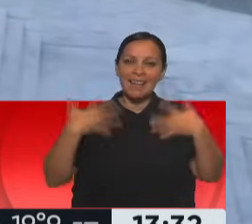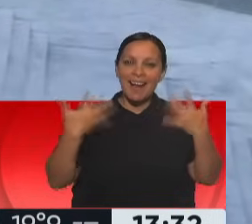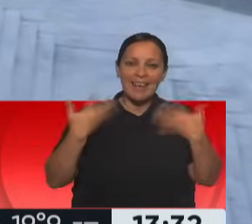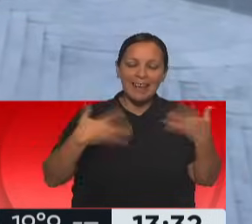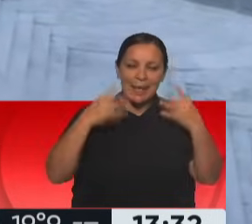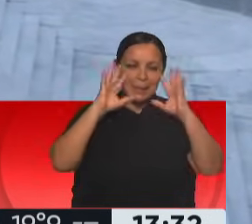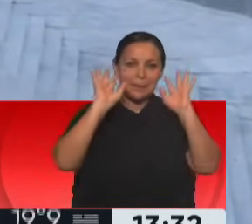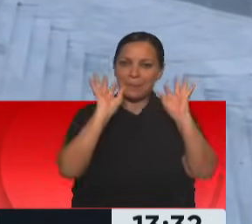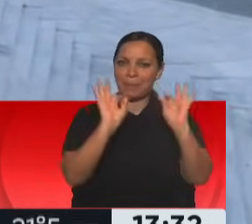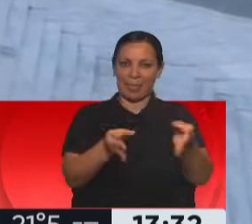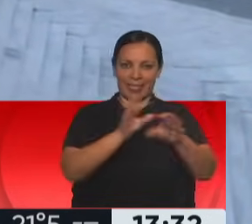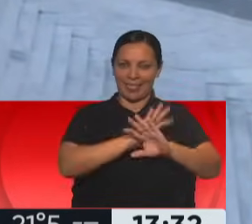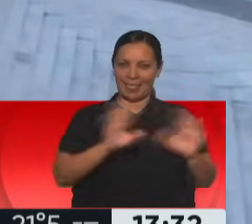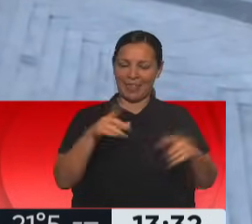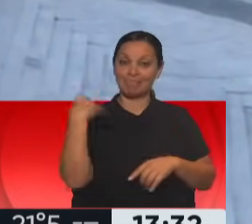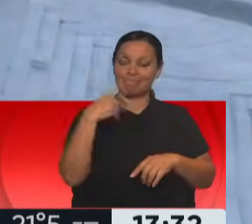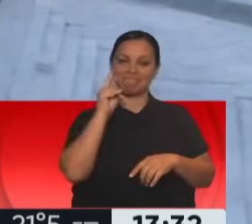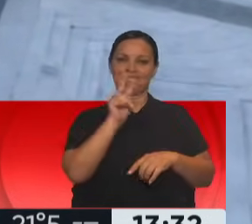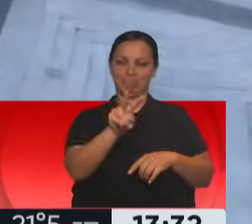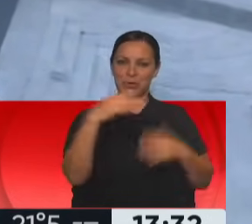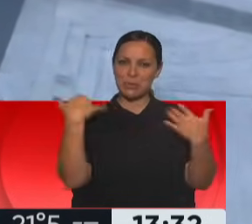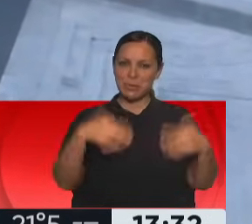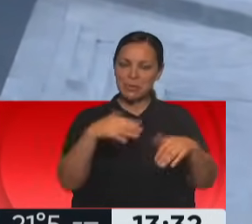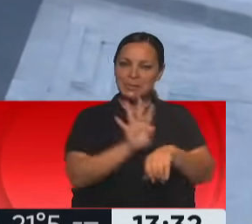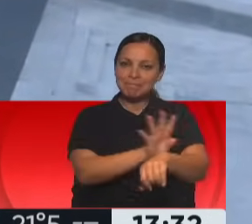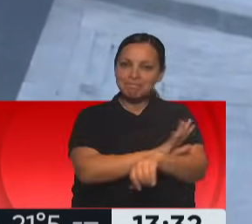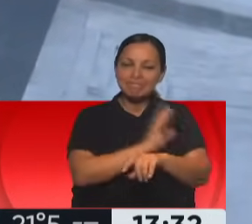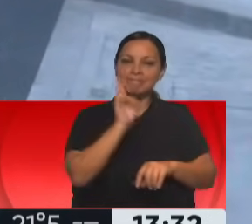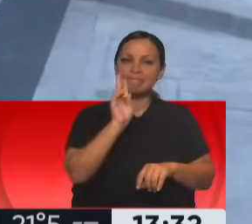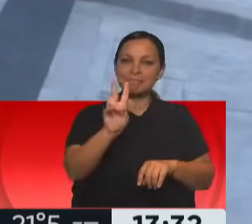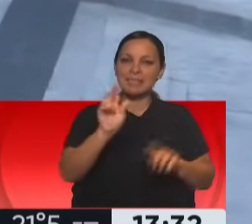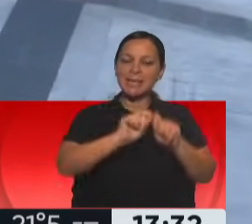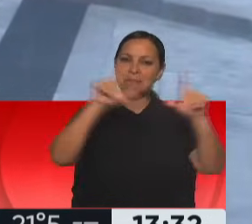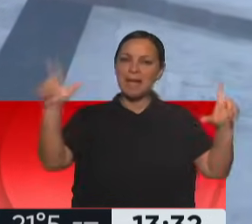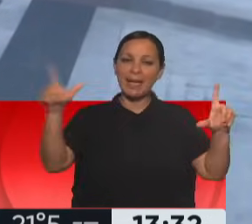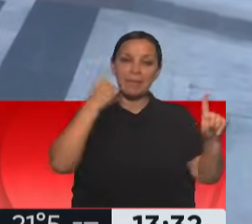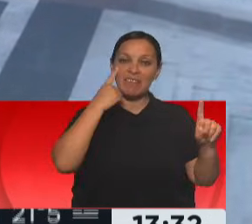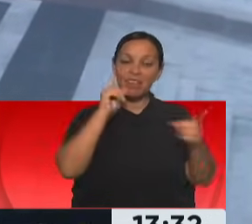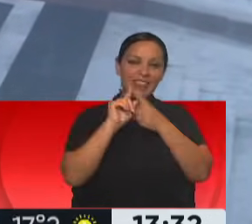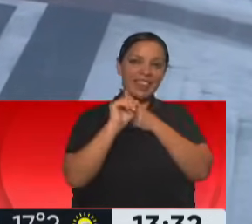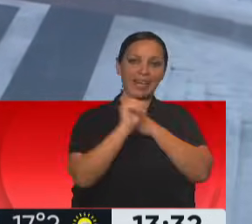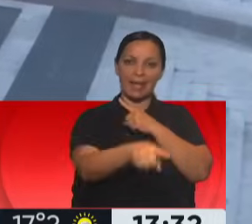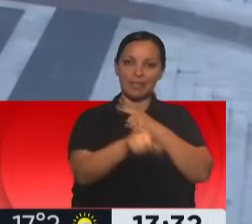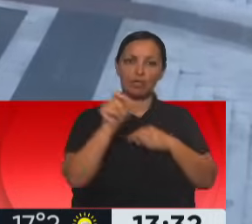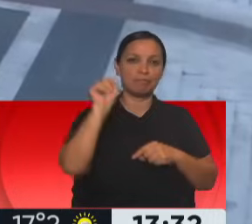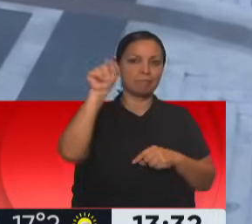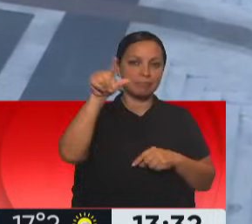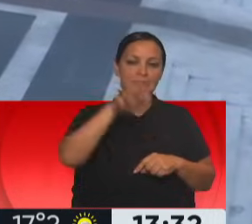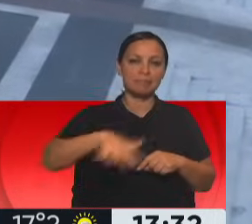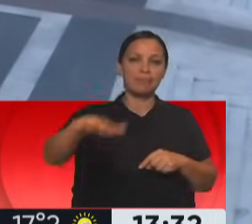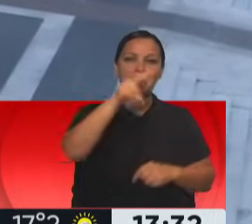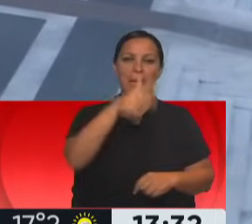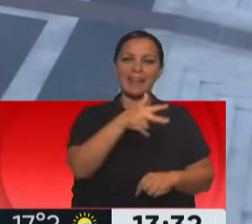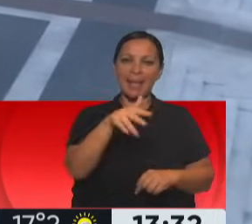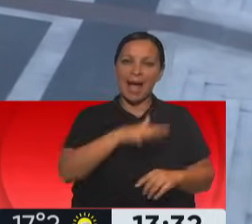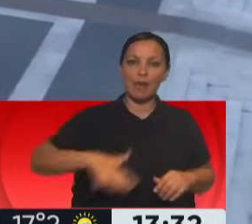se ve. Sí, sin duda. Nosotros la podemos ver aquí en las imágenes que llegan en vivo y en directo desde el Vaticano.